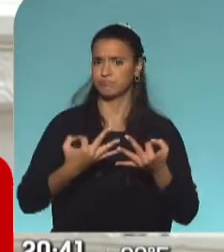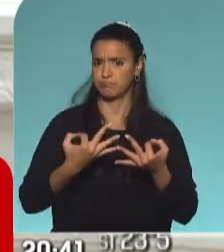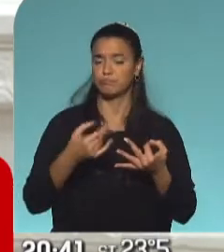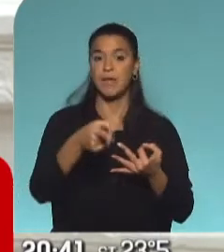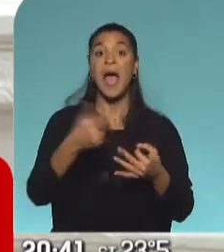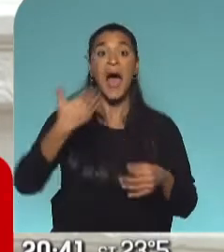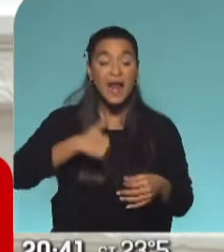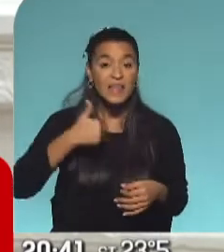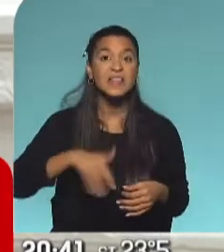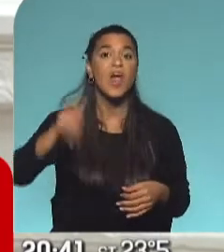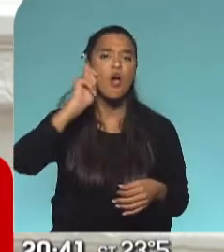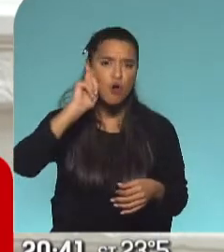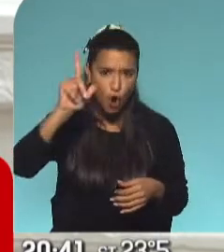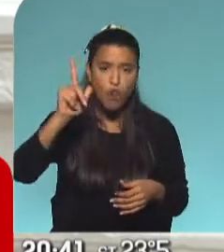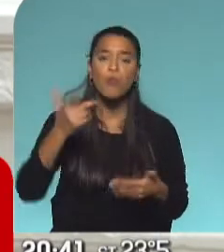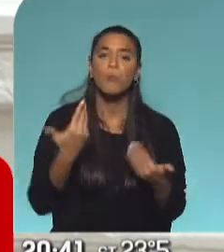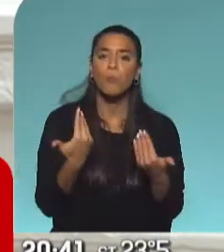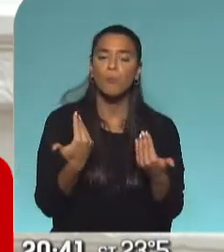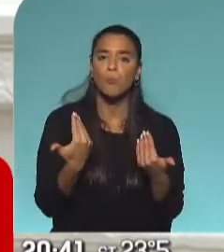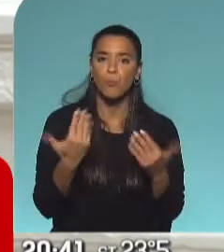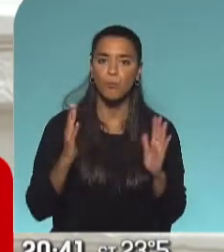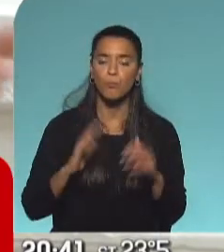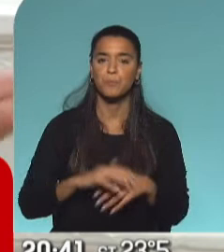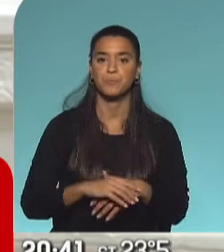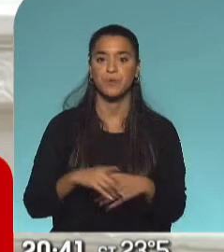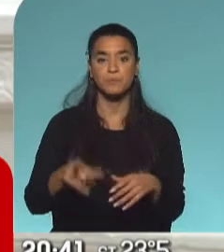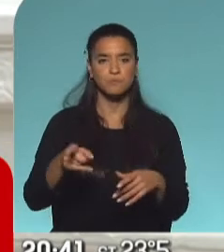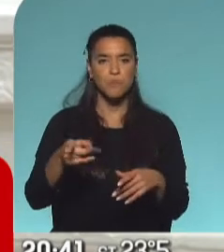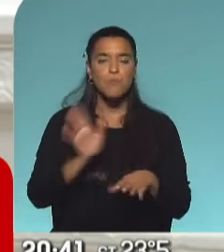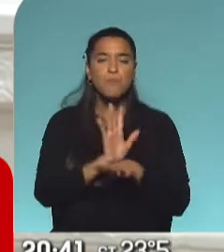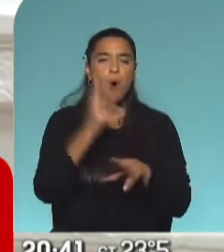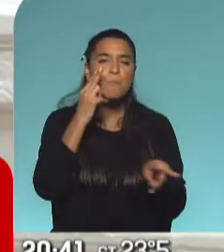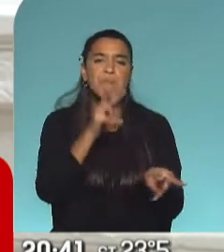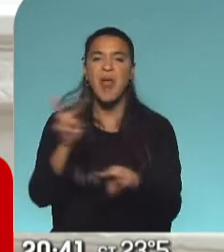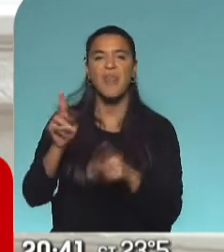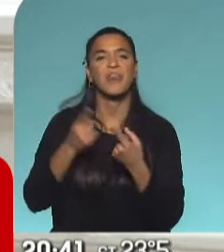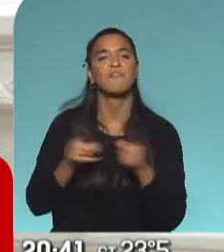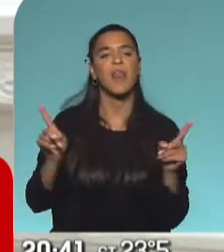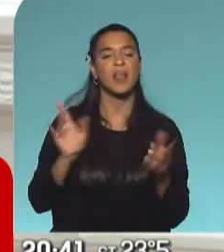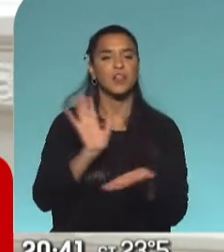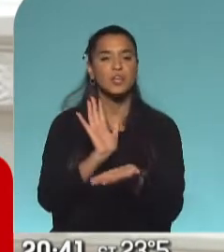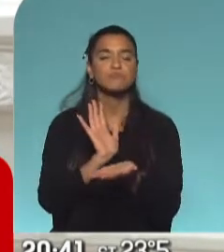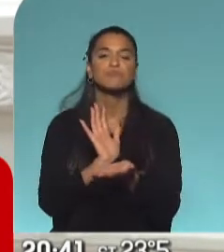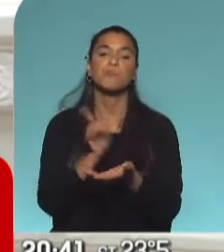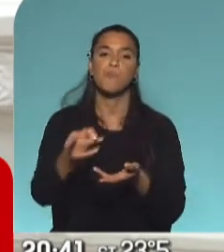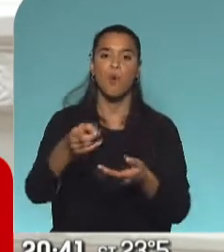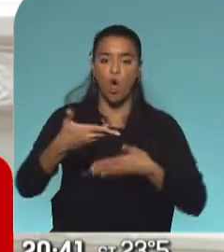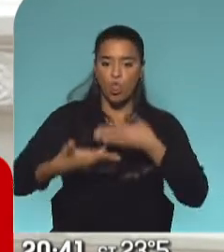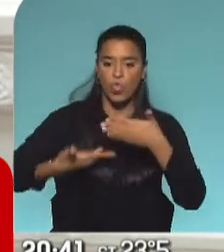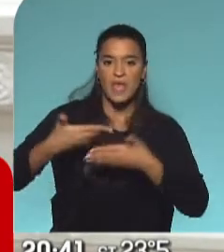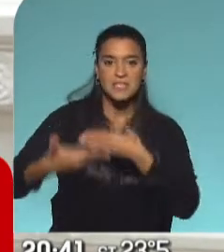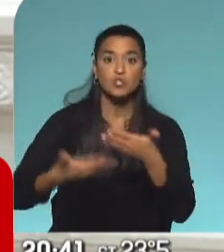la Argentina logrando realmente una perspectiva distinta en cuanto a encauzar un modelo de